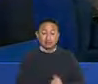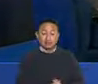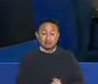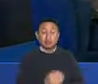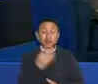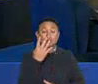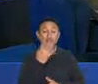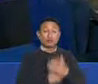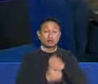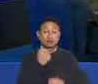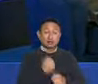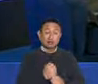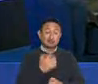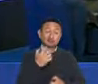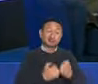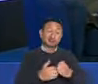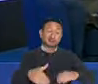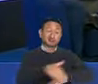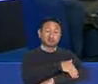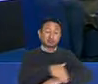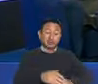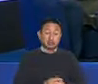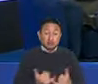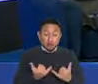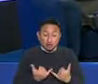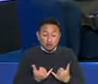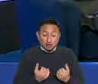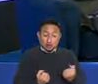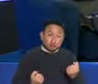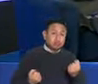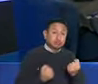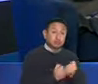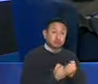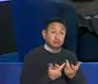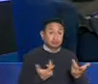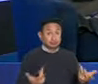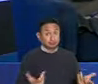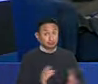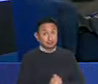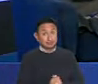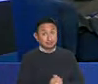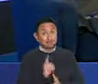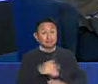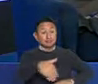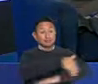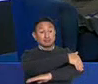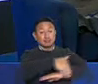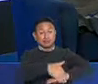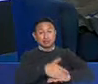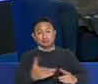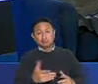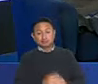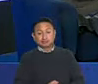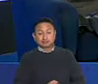4 años de tener problemas con la vialidad, ¿cómo usted va a reforzar? Porque evidentemente hay vías en las cuales la que va conecta